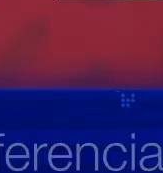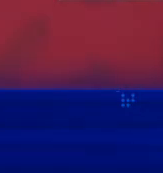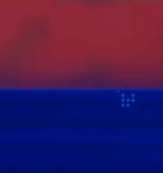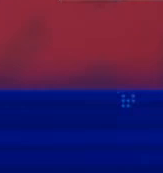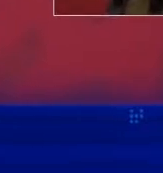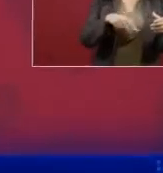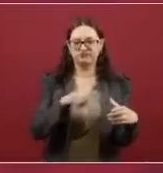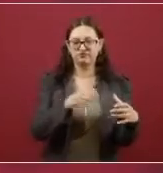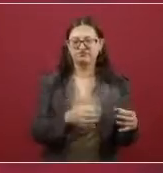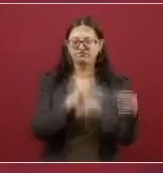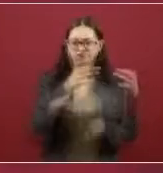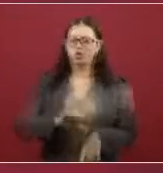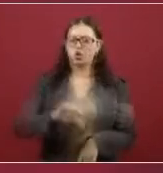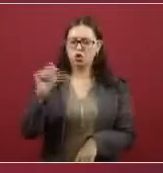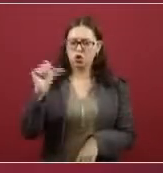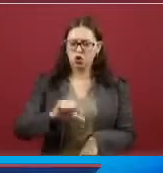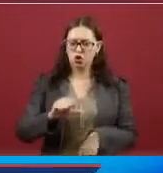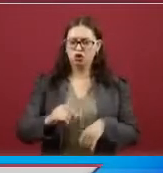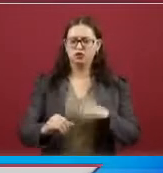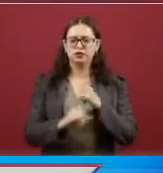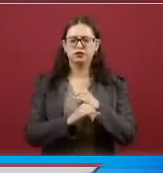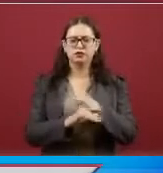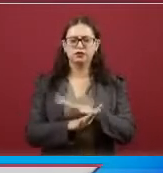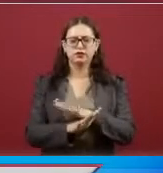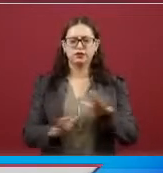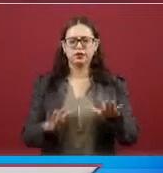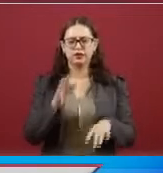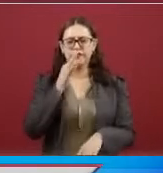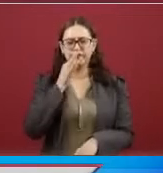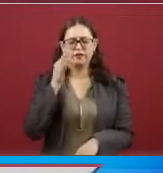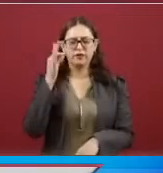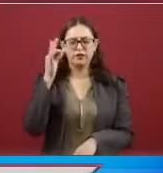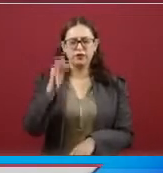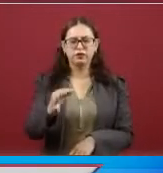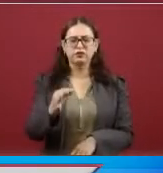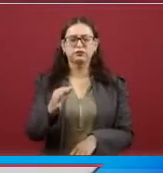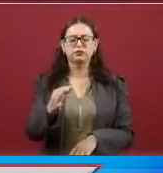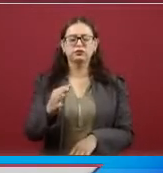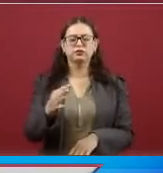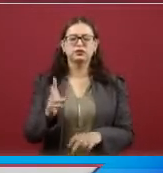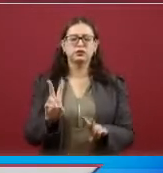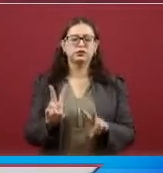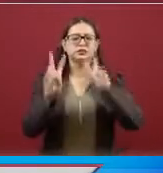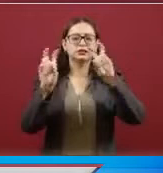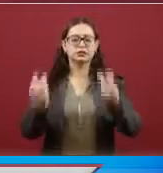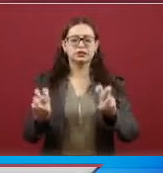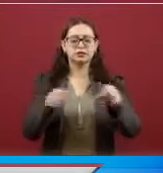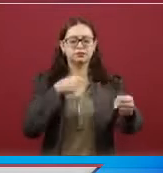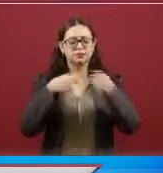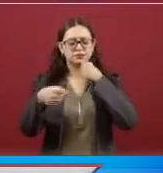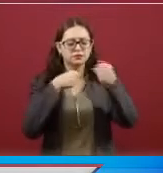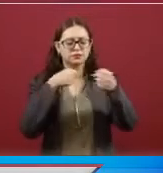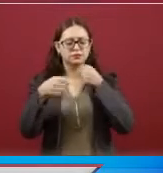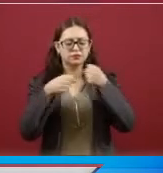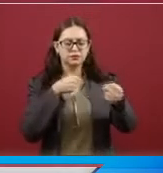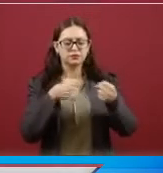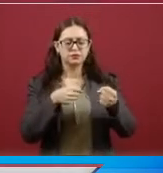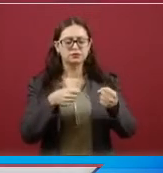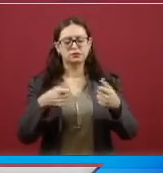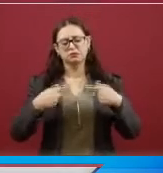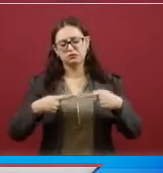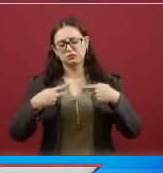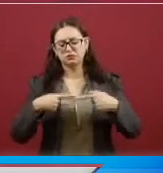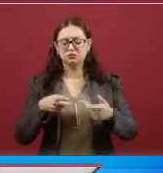pobladores originarios. Protección a periodistas. La protección a periodistas y a defensores de